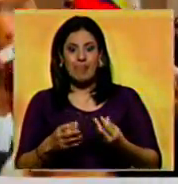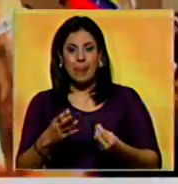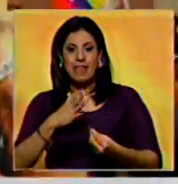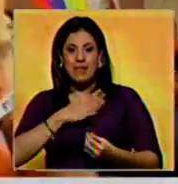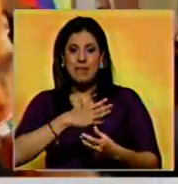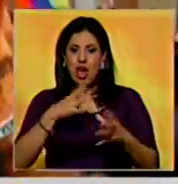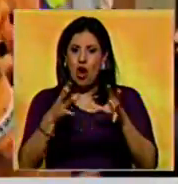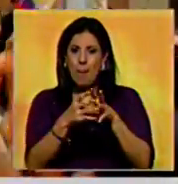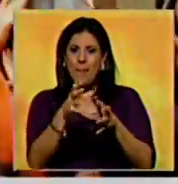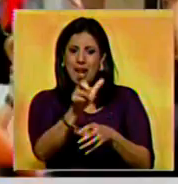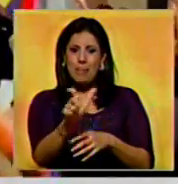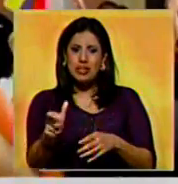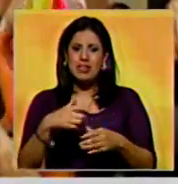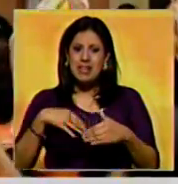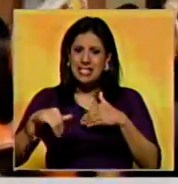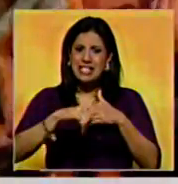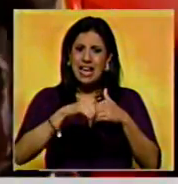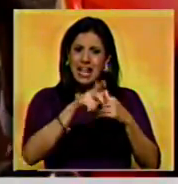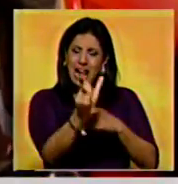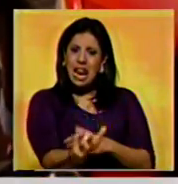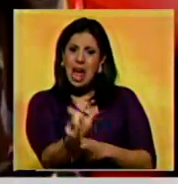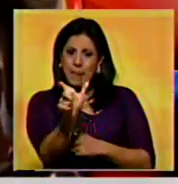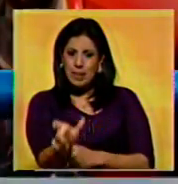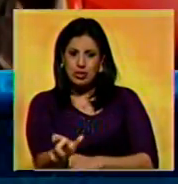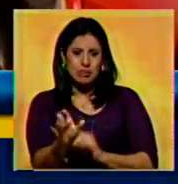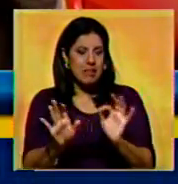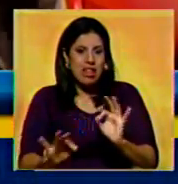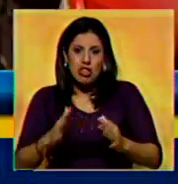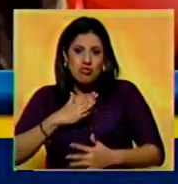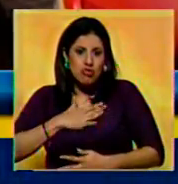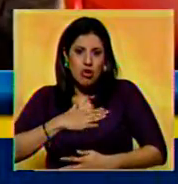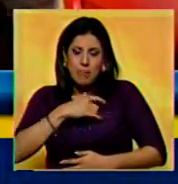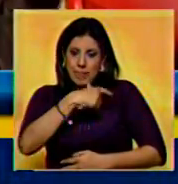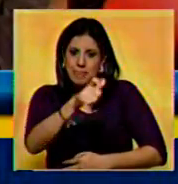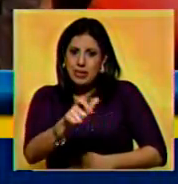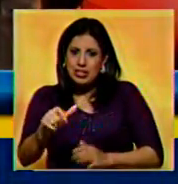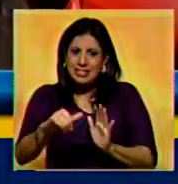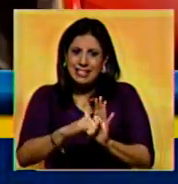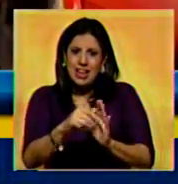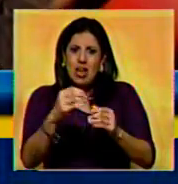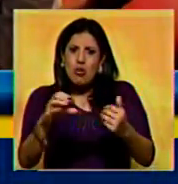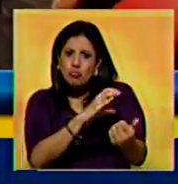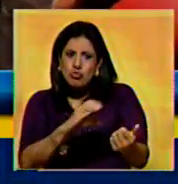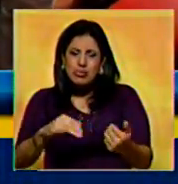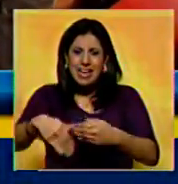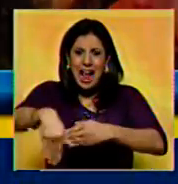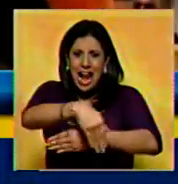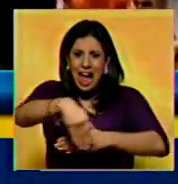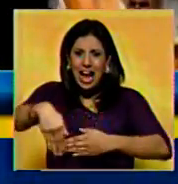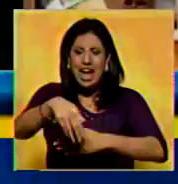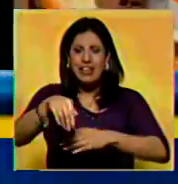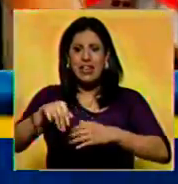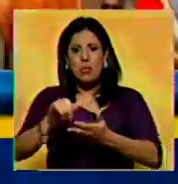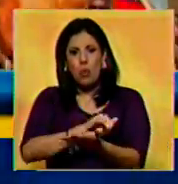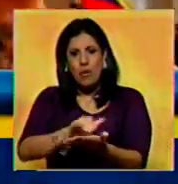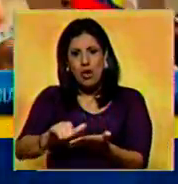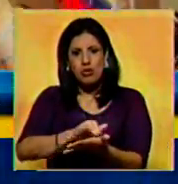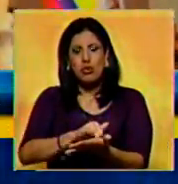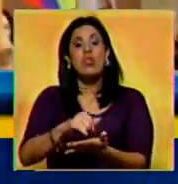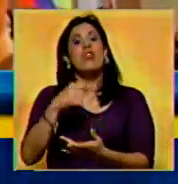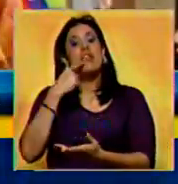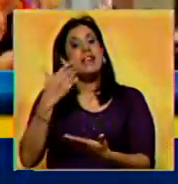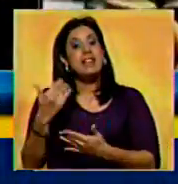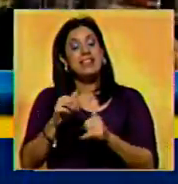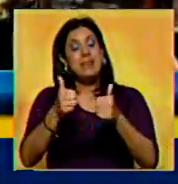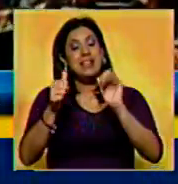Con mi gente, rodeado por mi gente. Es simplemente yo, mi gente, mi música en las calles de Nueva York. Marc Anthony arranca